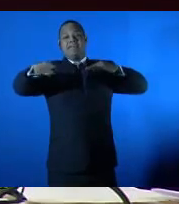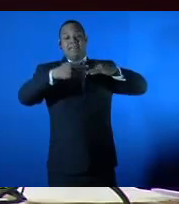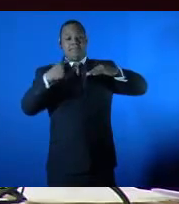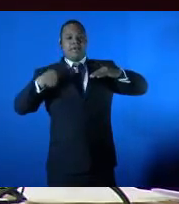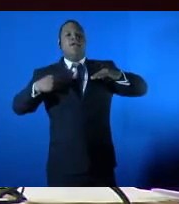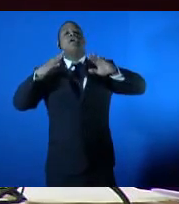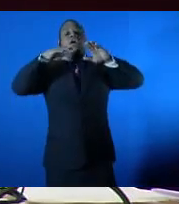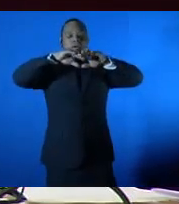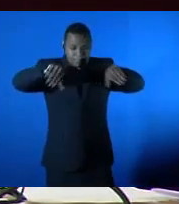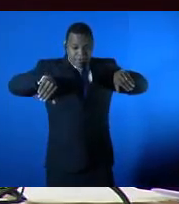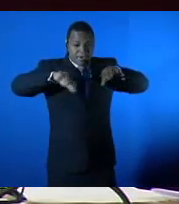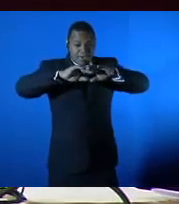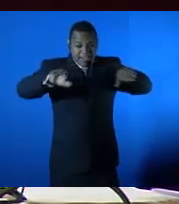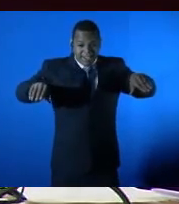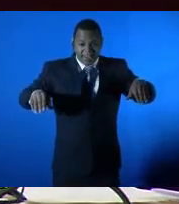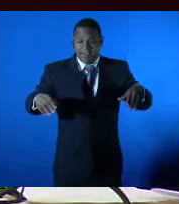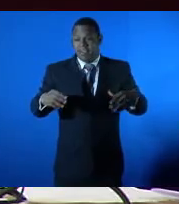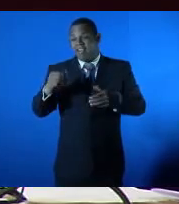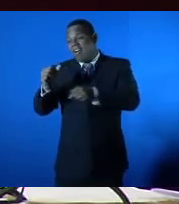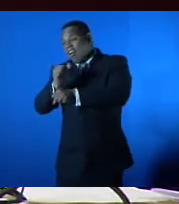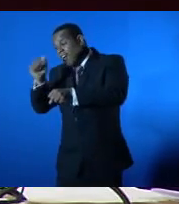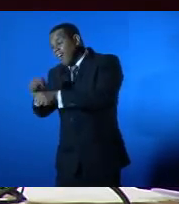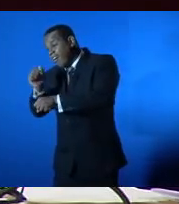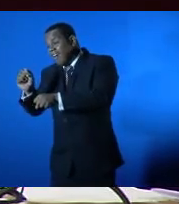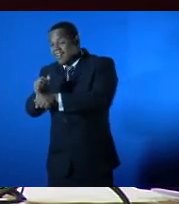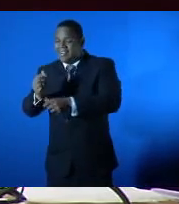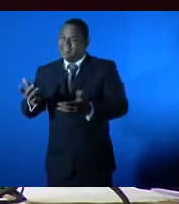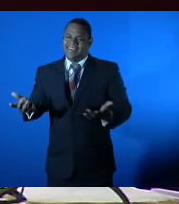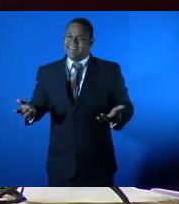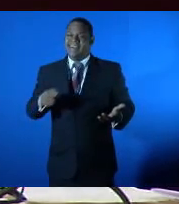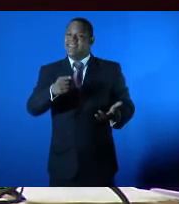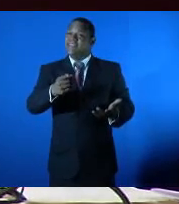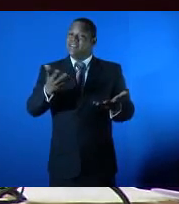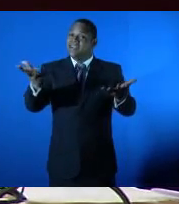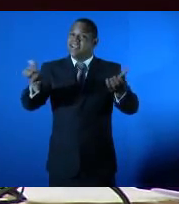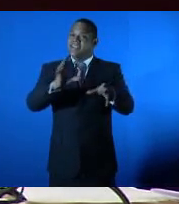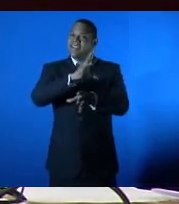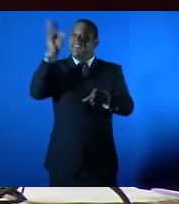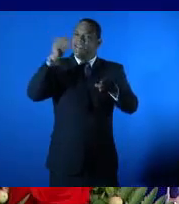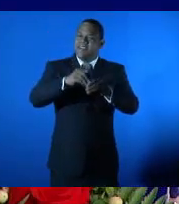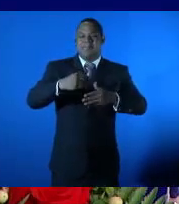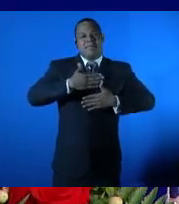así tenemos que realizar este trabajo durante la cumbre. Por lo menos